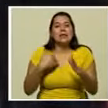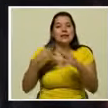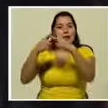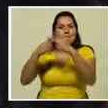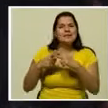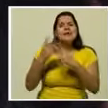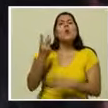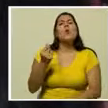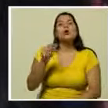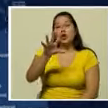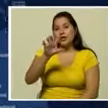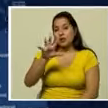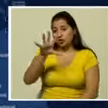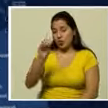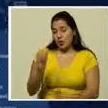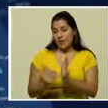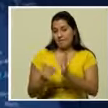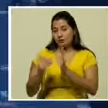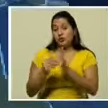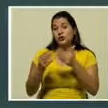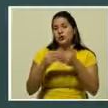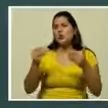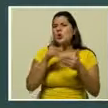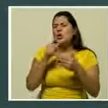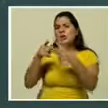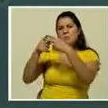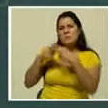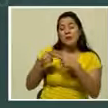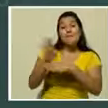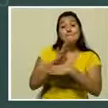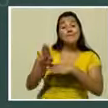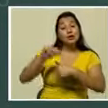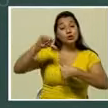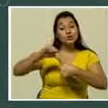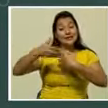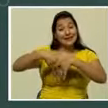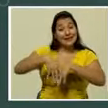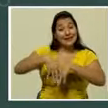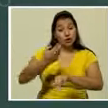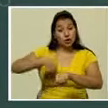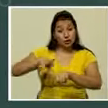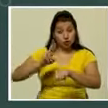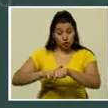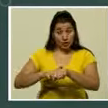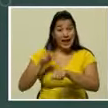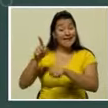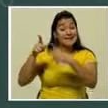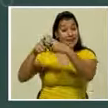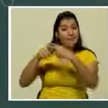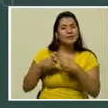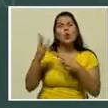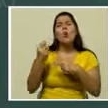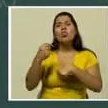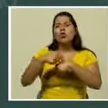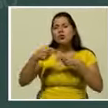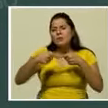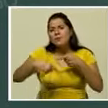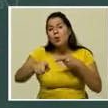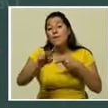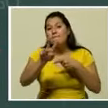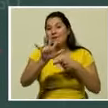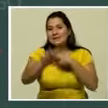por $550 millones otorgados por el Banco Centroamericano de Integración Nacional, préstamo que tendría un plazo de crédito de